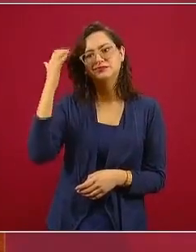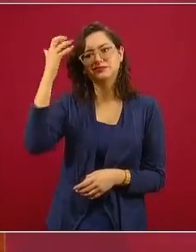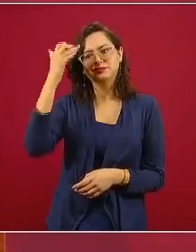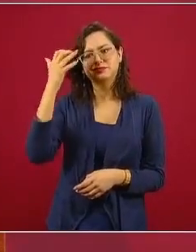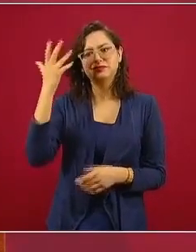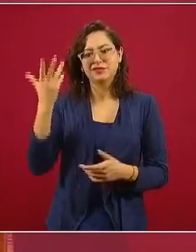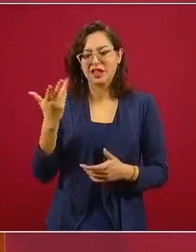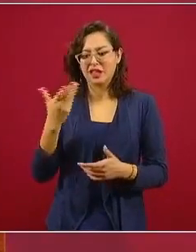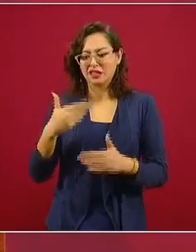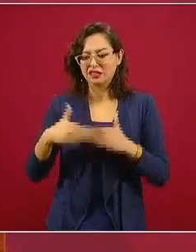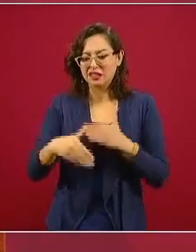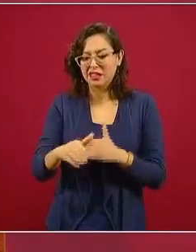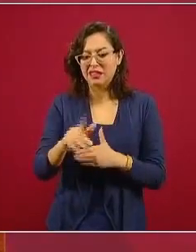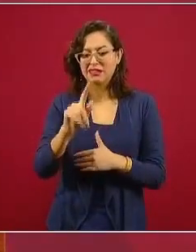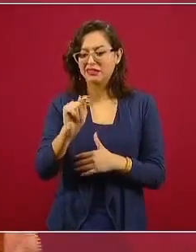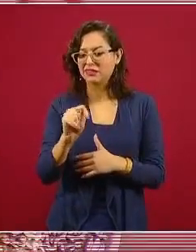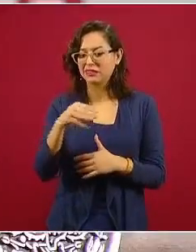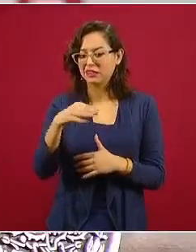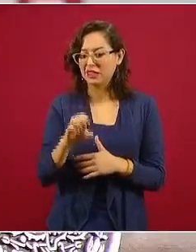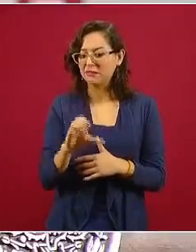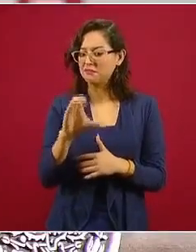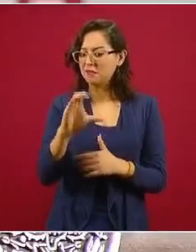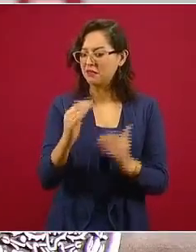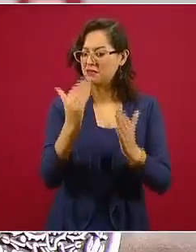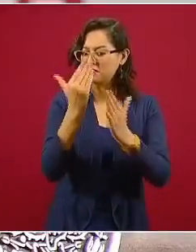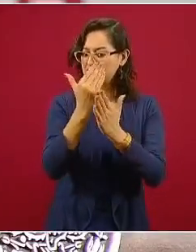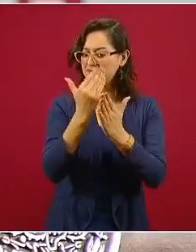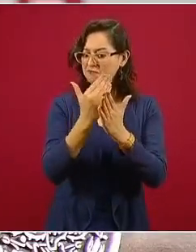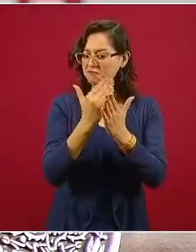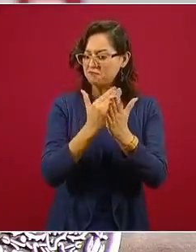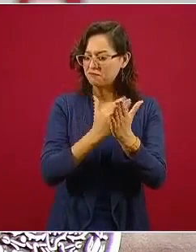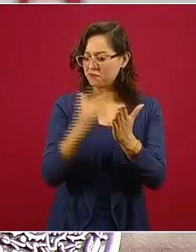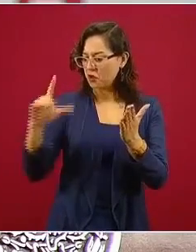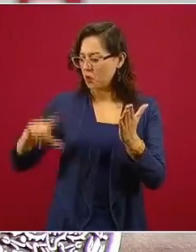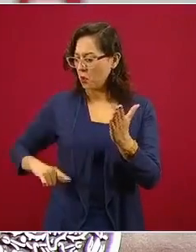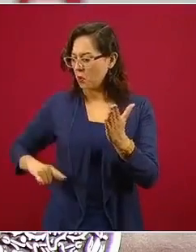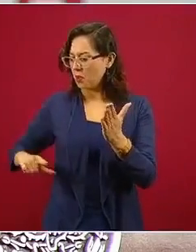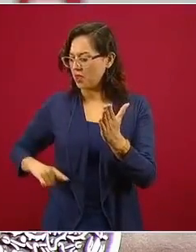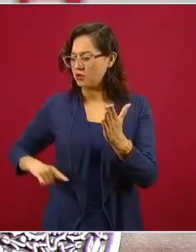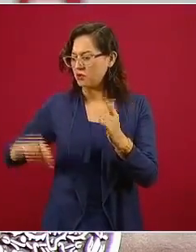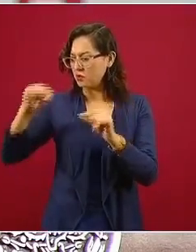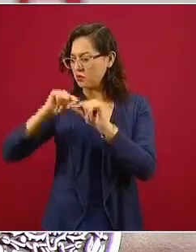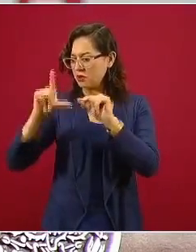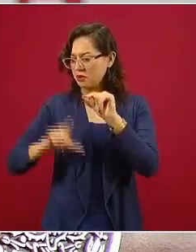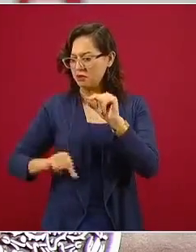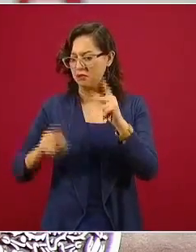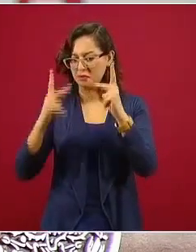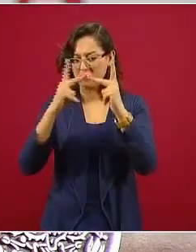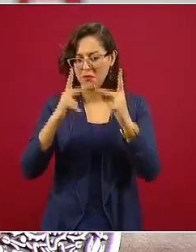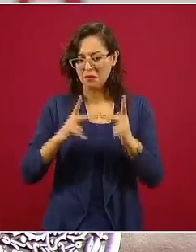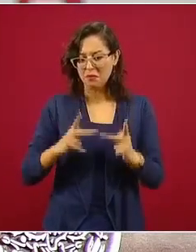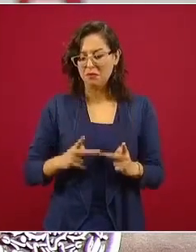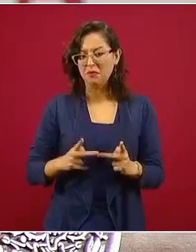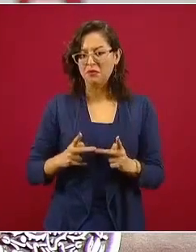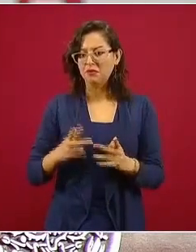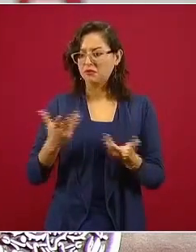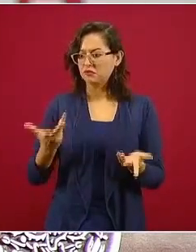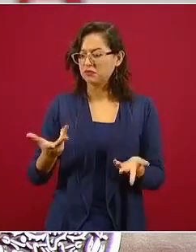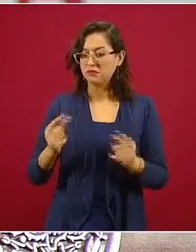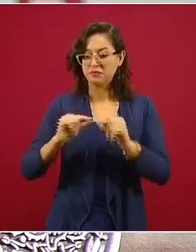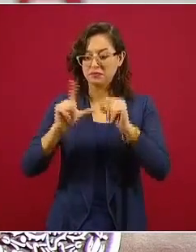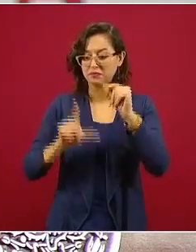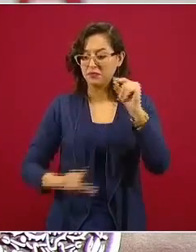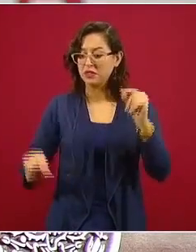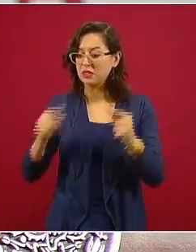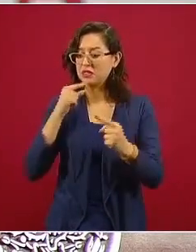gobierno, este tratado se alinea con los programas prioritarios del gobierno. Hoy los niños en México